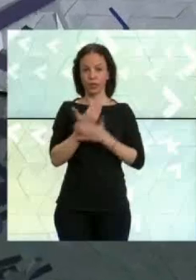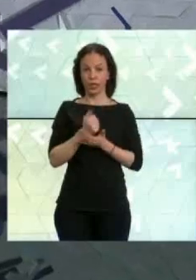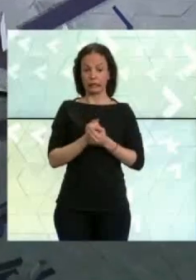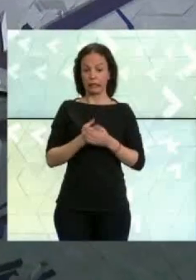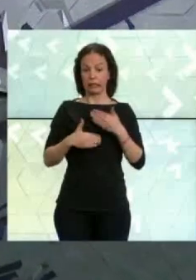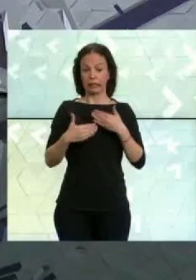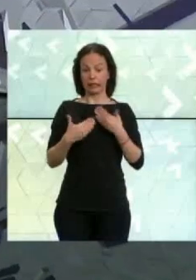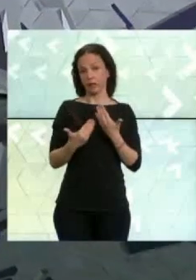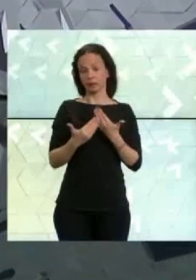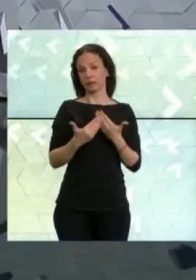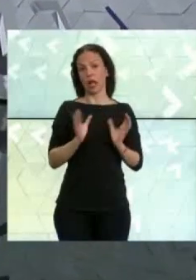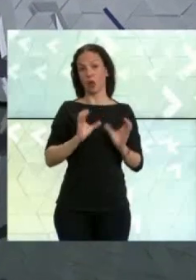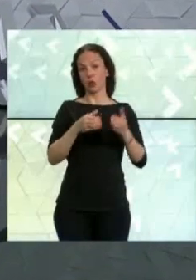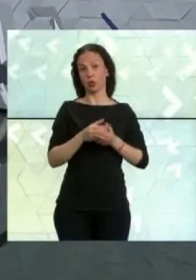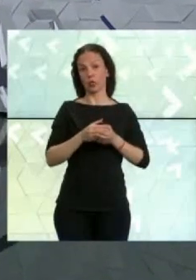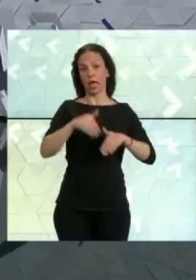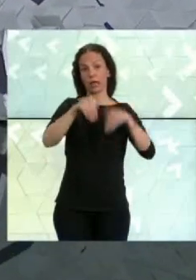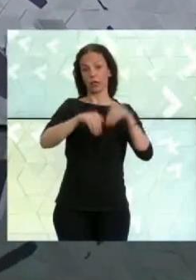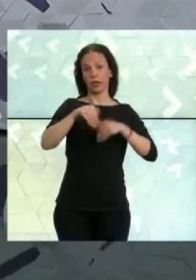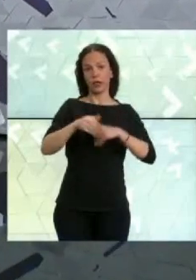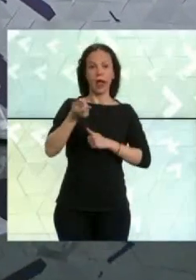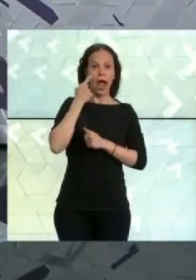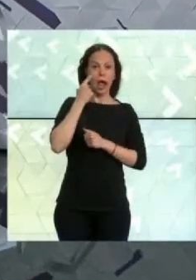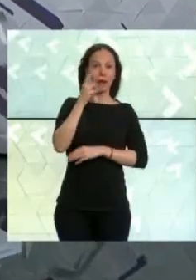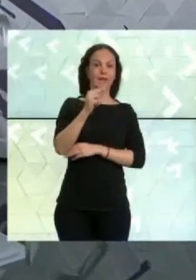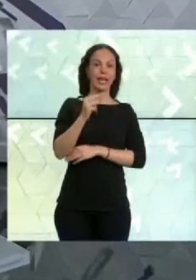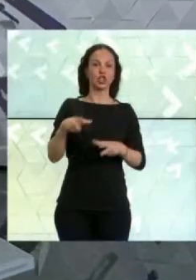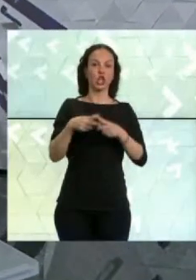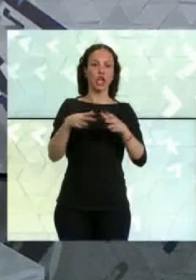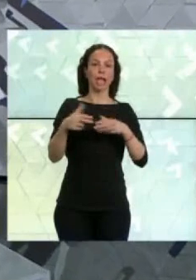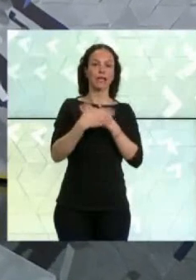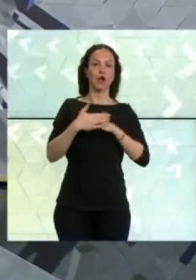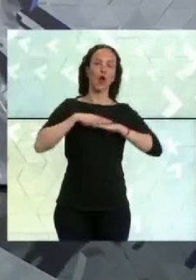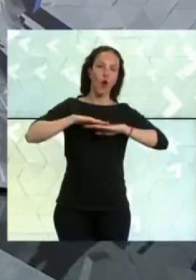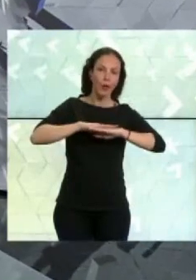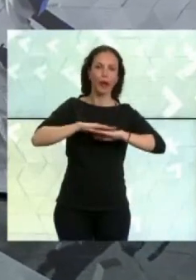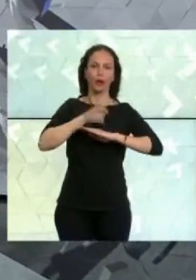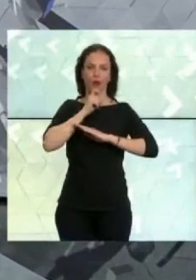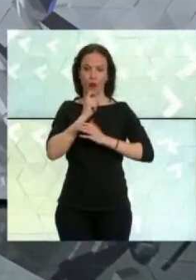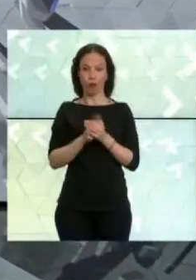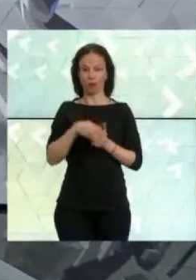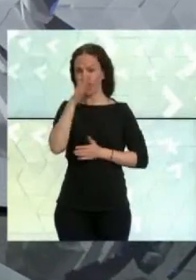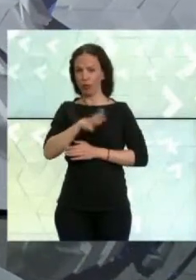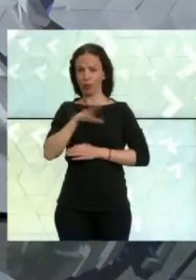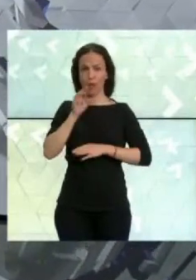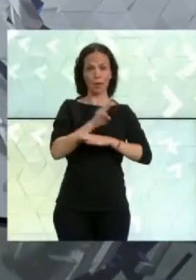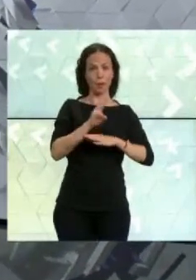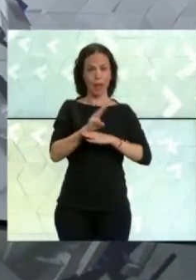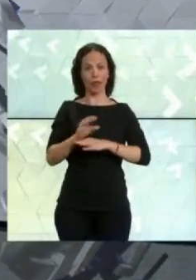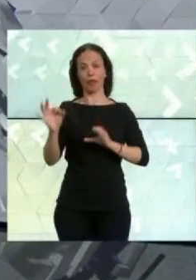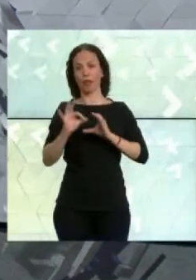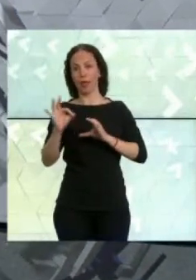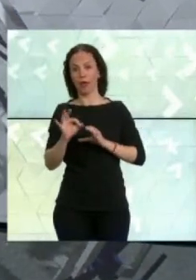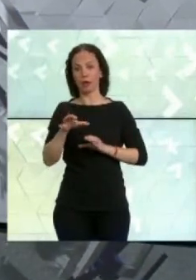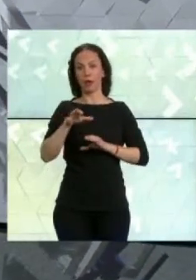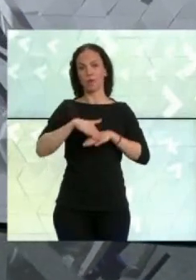En unas horas la Junta Electoral se va a pronunciar sobre los llamados viernes sociales del gobierno. Lo hace después de la denuncia del Partido Popular y Ciudadanos para